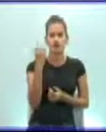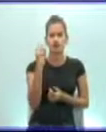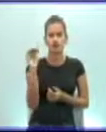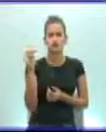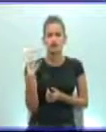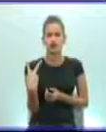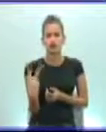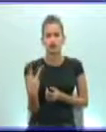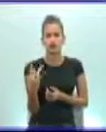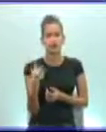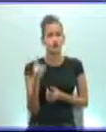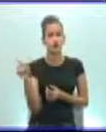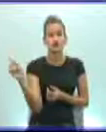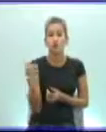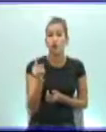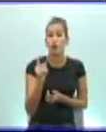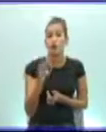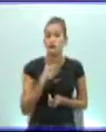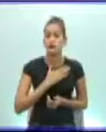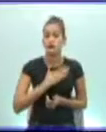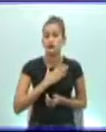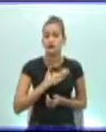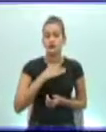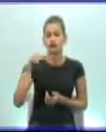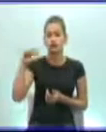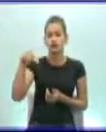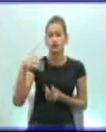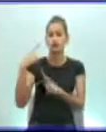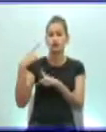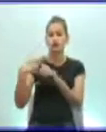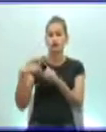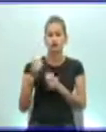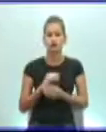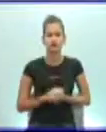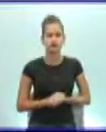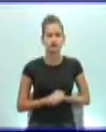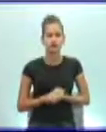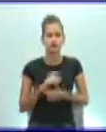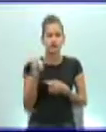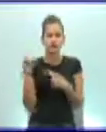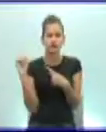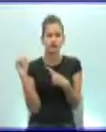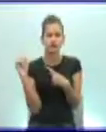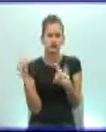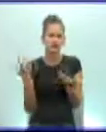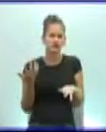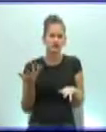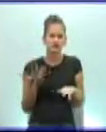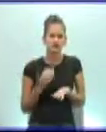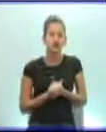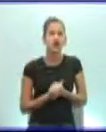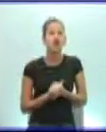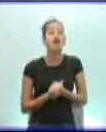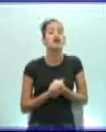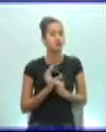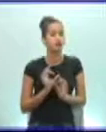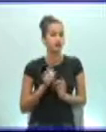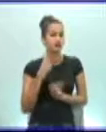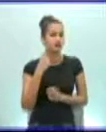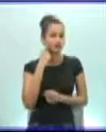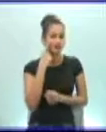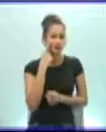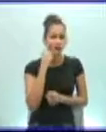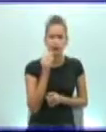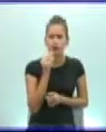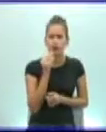medio, no pertenece a Q más. Esta afirmación, creo que ya se dan cuenta que podemos decir